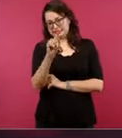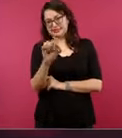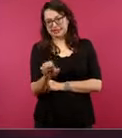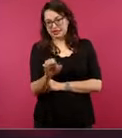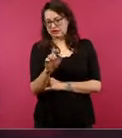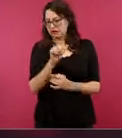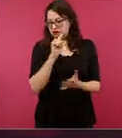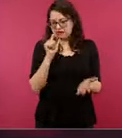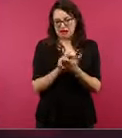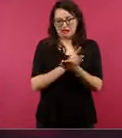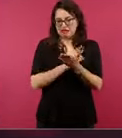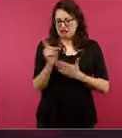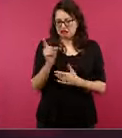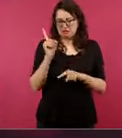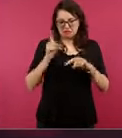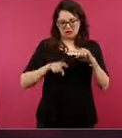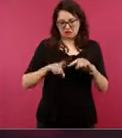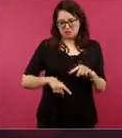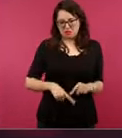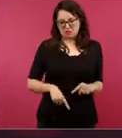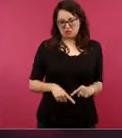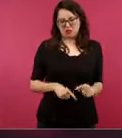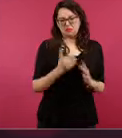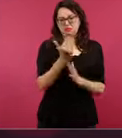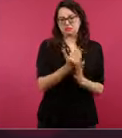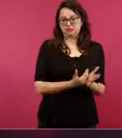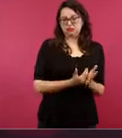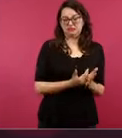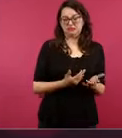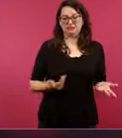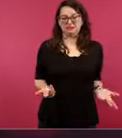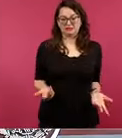muchas otras cosas. Continuó la privatización